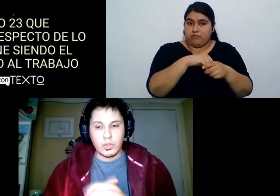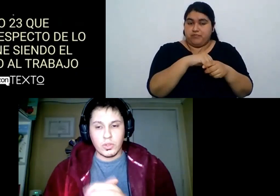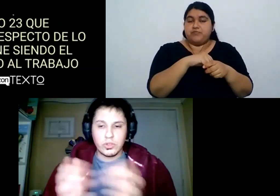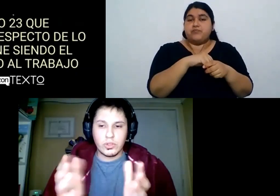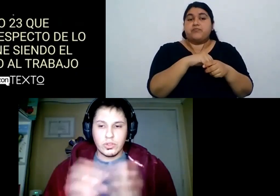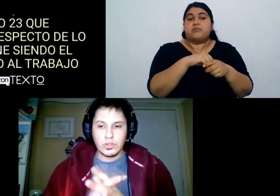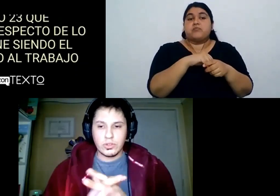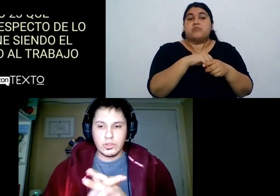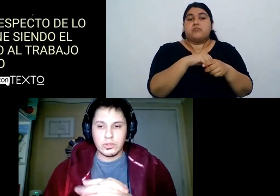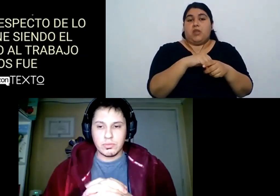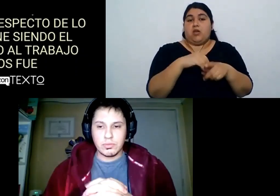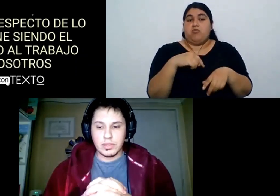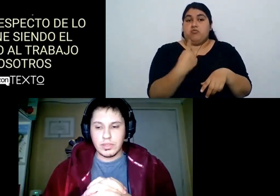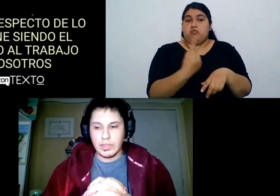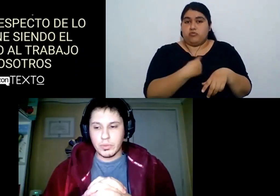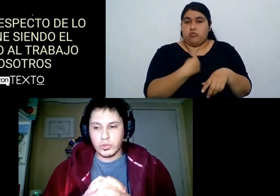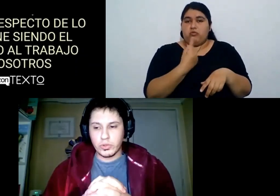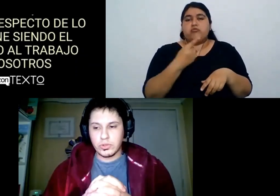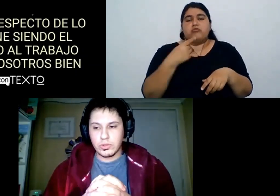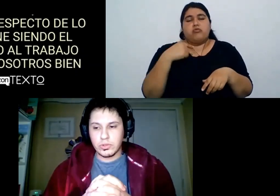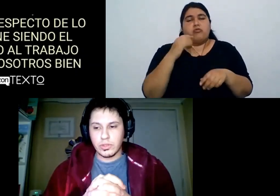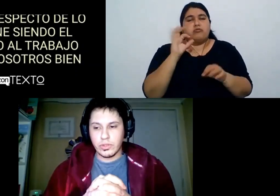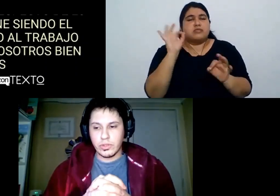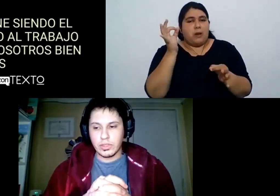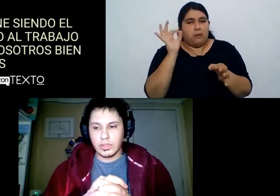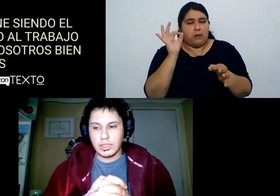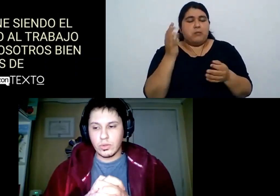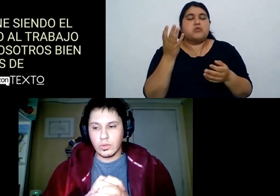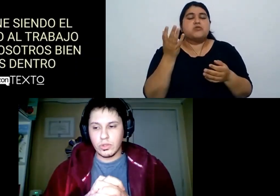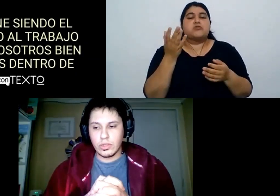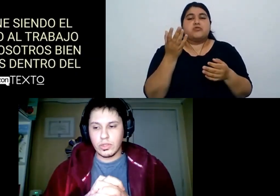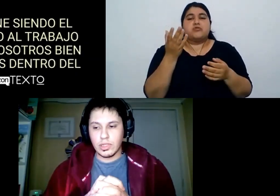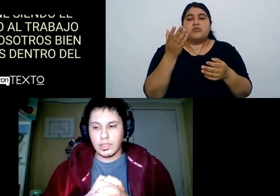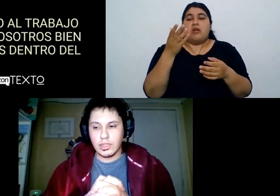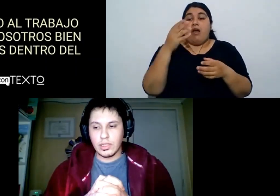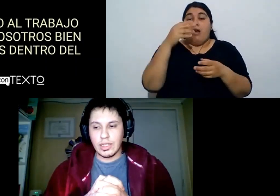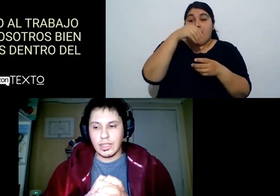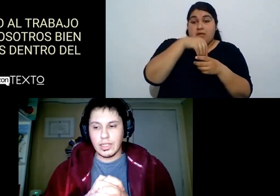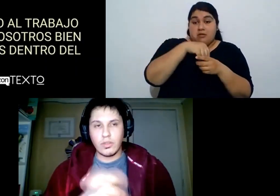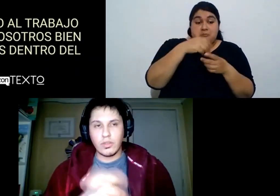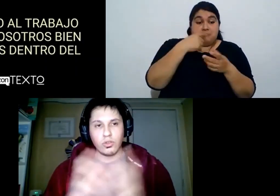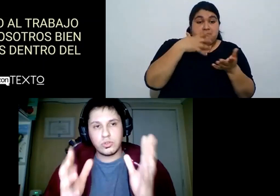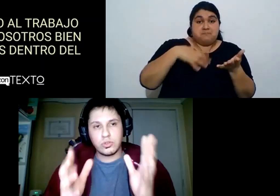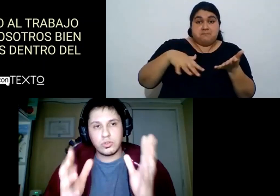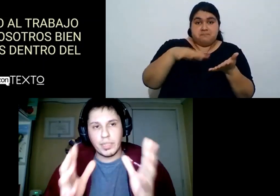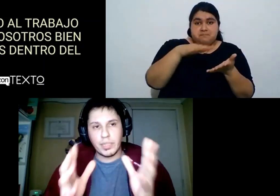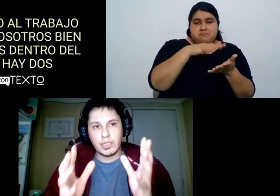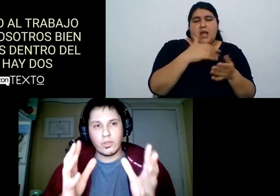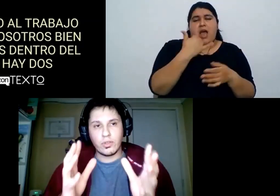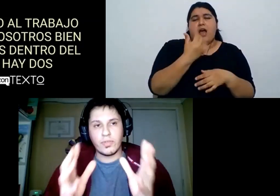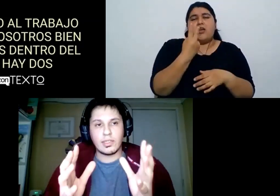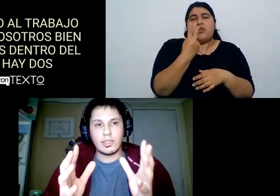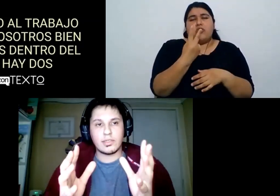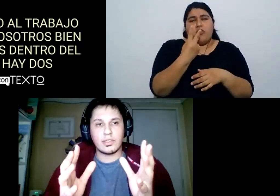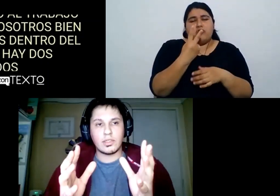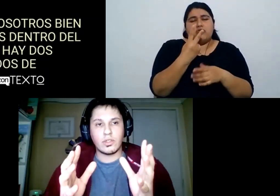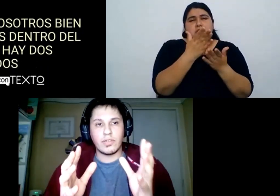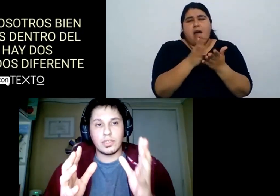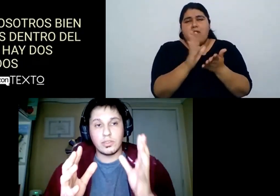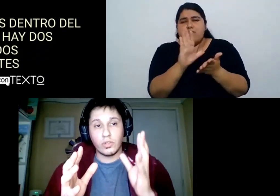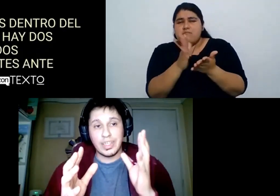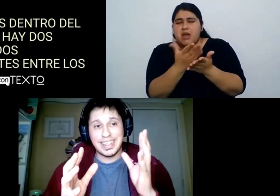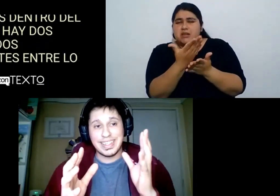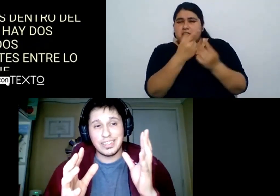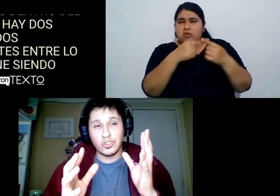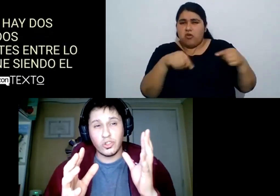Como nosotros bien sabemos, dentro del círculo hay dos apartados diferentes entre lo que viene